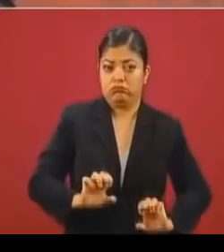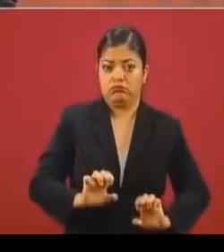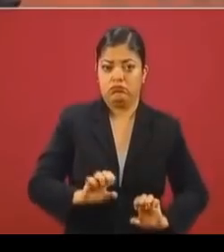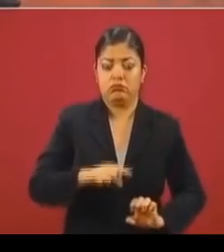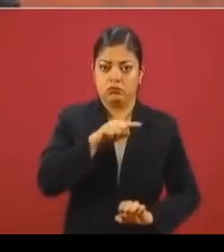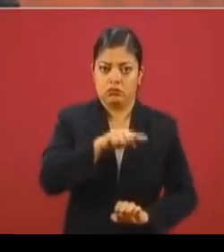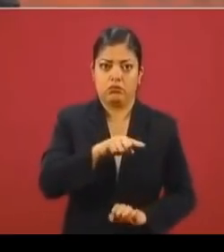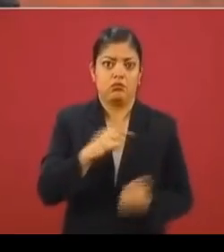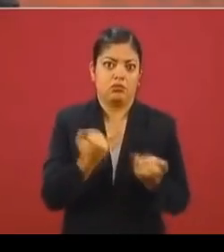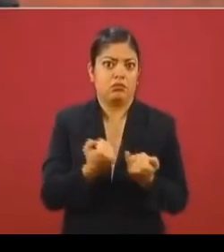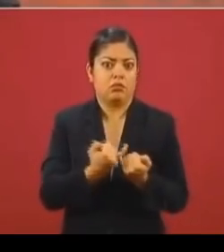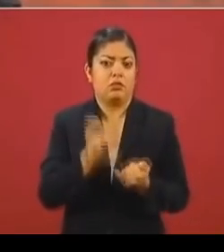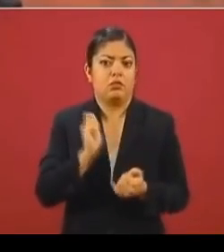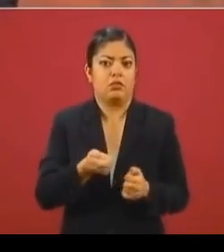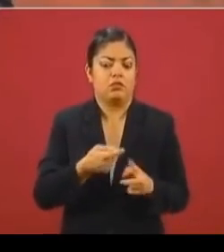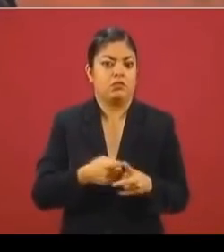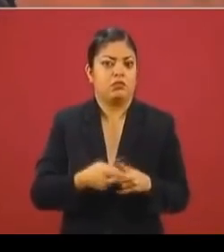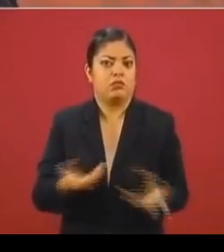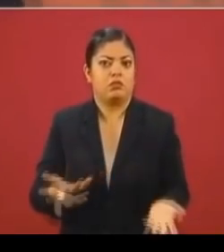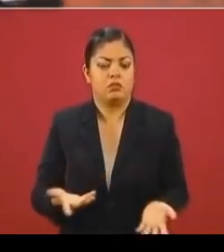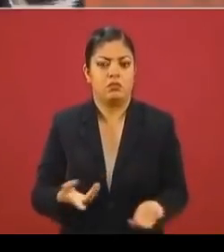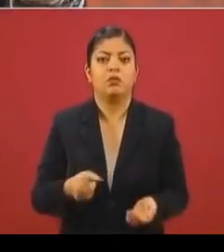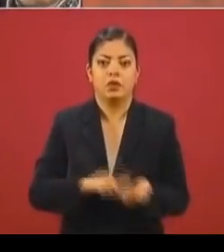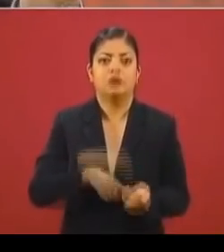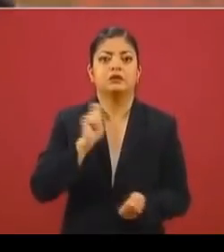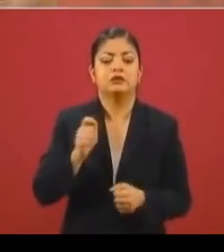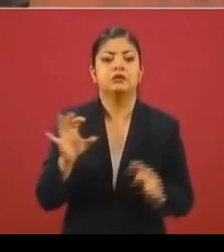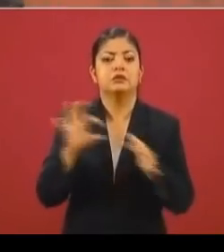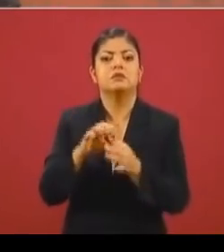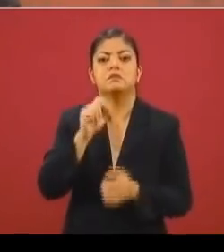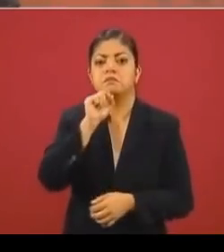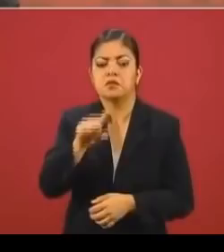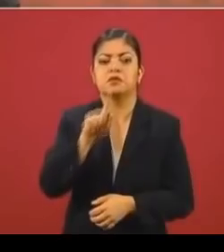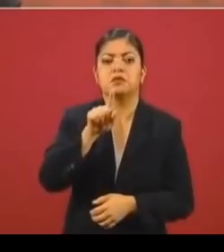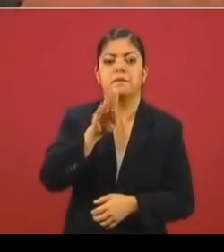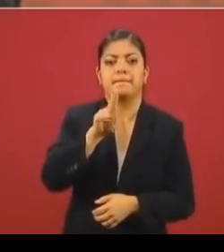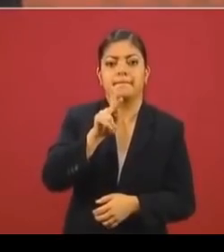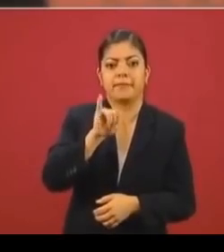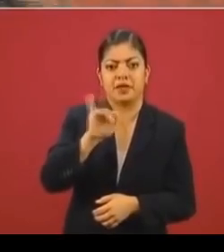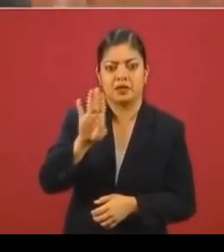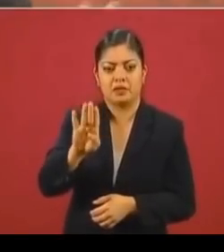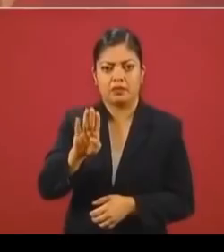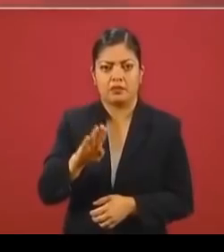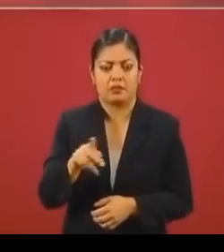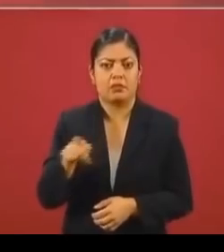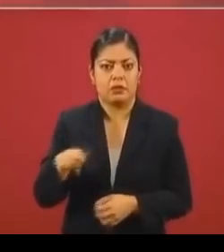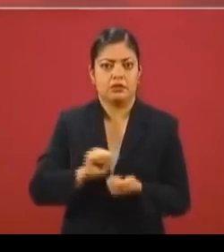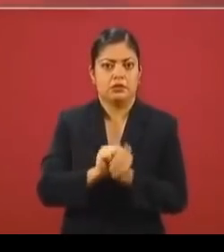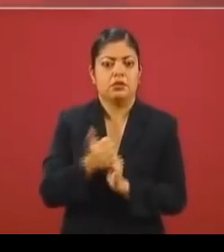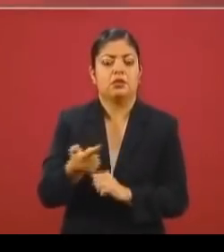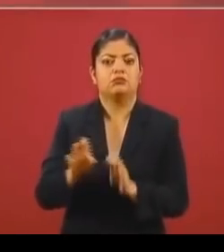también se mide y tiene que ver con el Producto Interno Bruto y puede ser crecimiento.